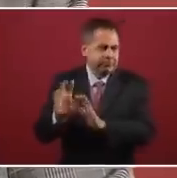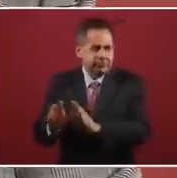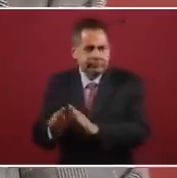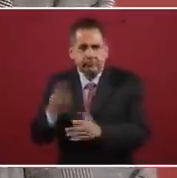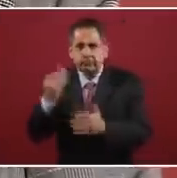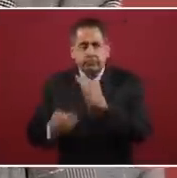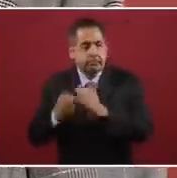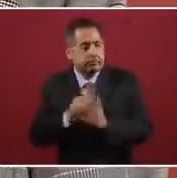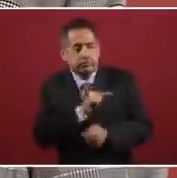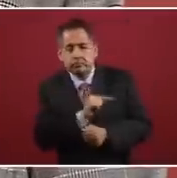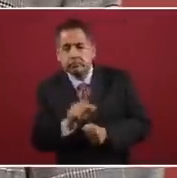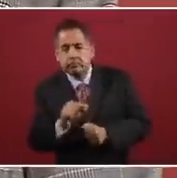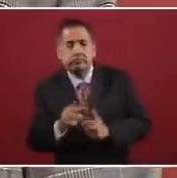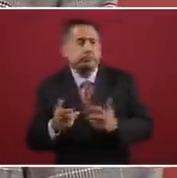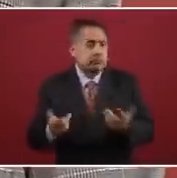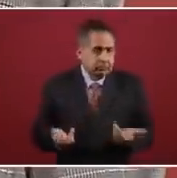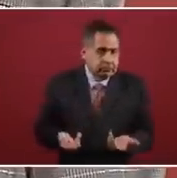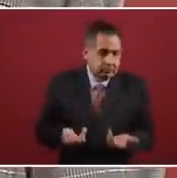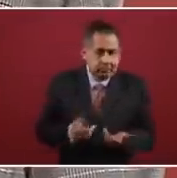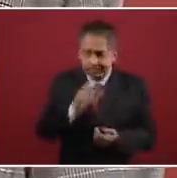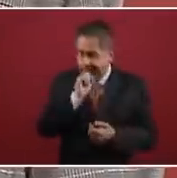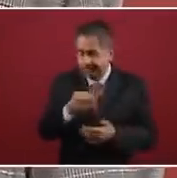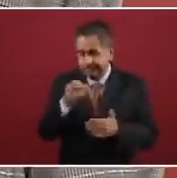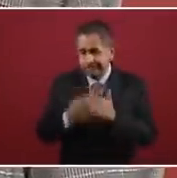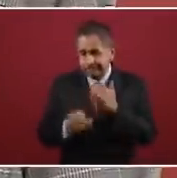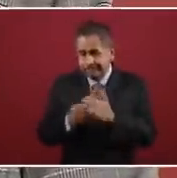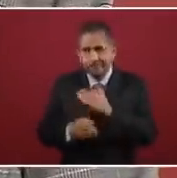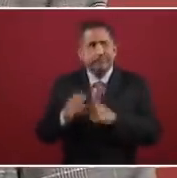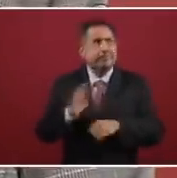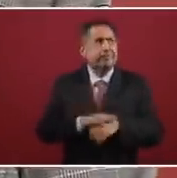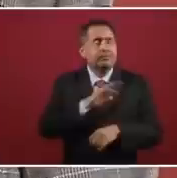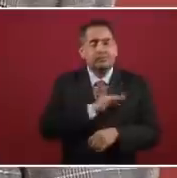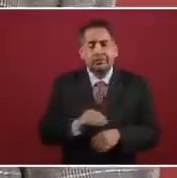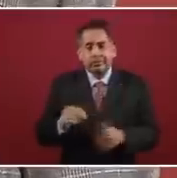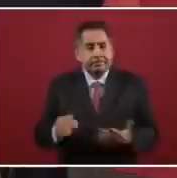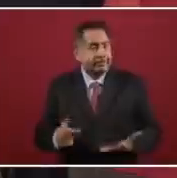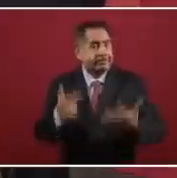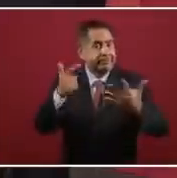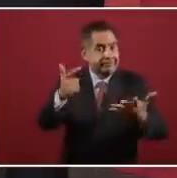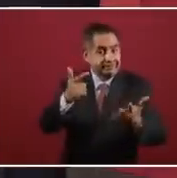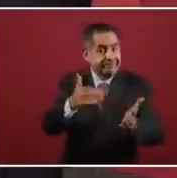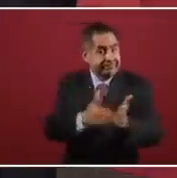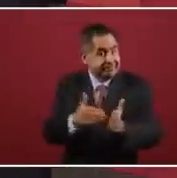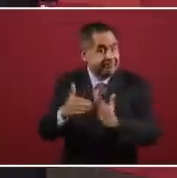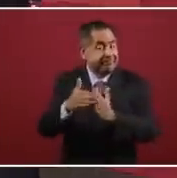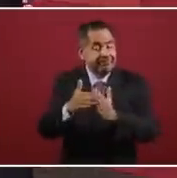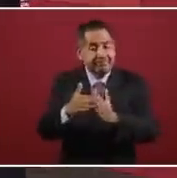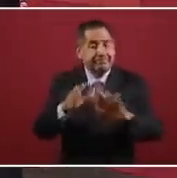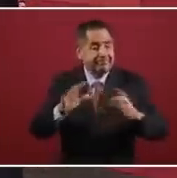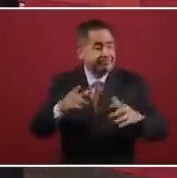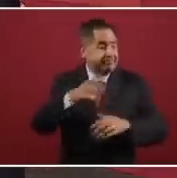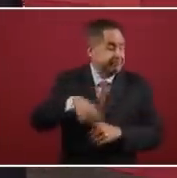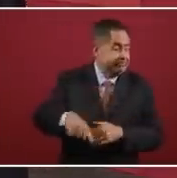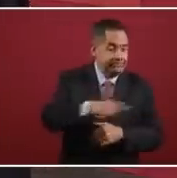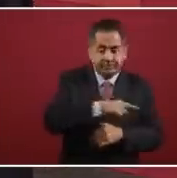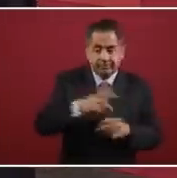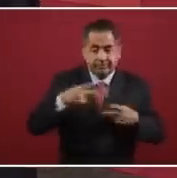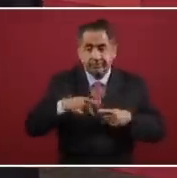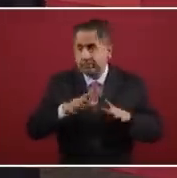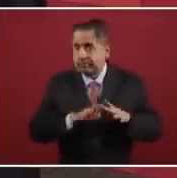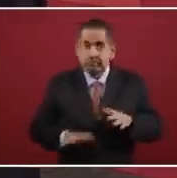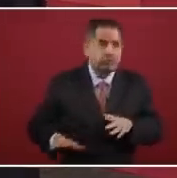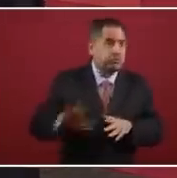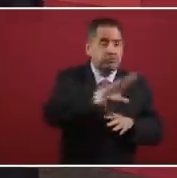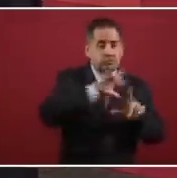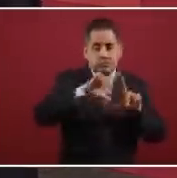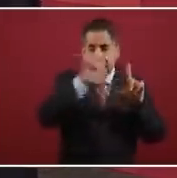beneficiarios, también lo que sabemos es que hay más de 7 millones de personas a lo largo del país